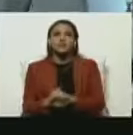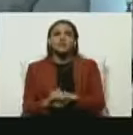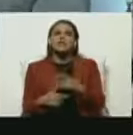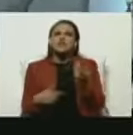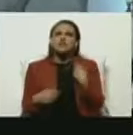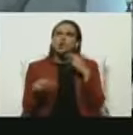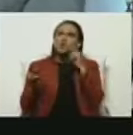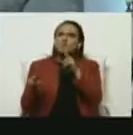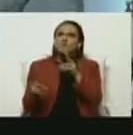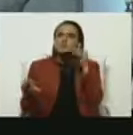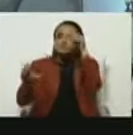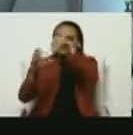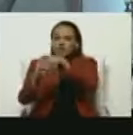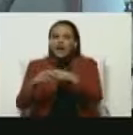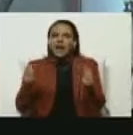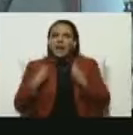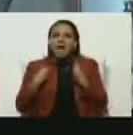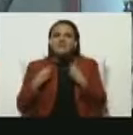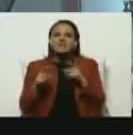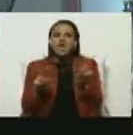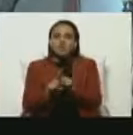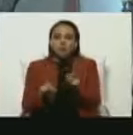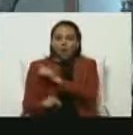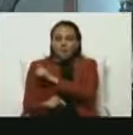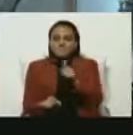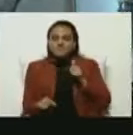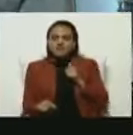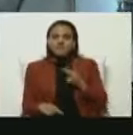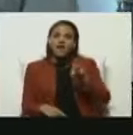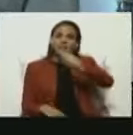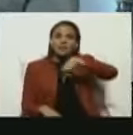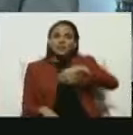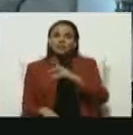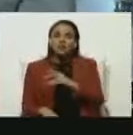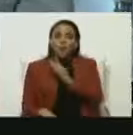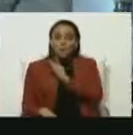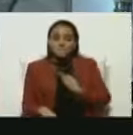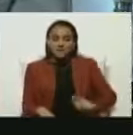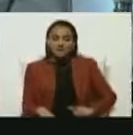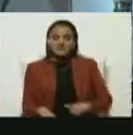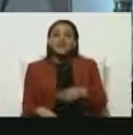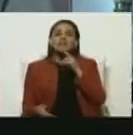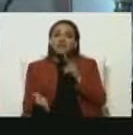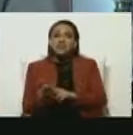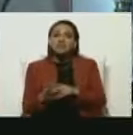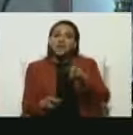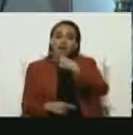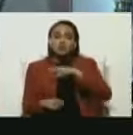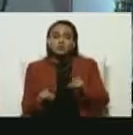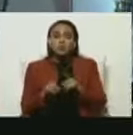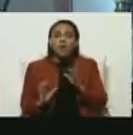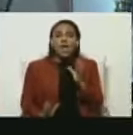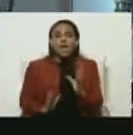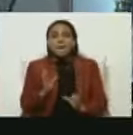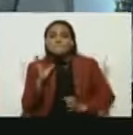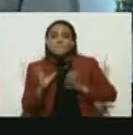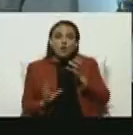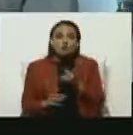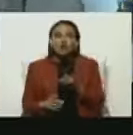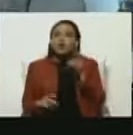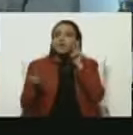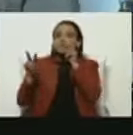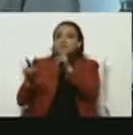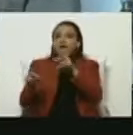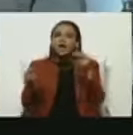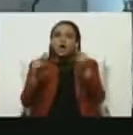Entrar en la vida privada de nuestro presidente fue muy emotivo para nosotros, integrarnos en su vida personal